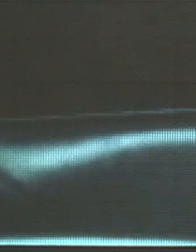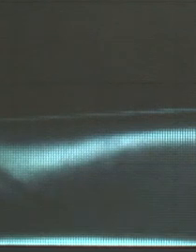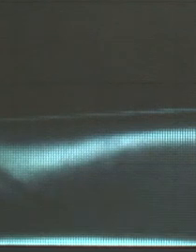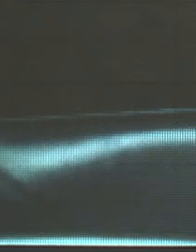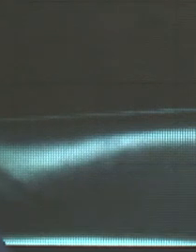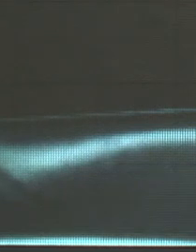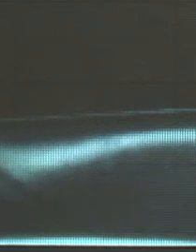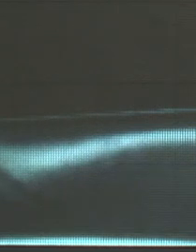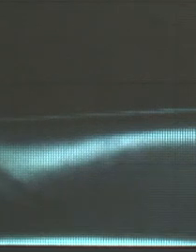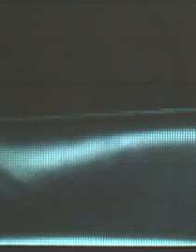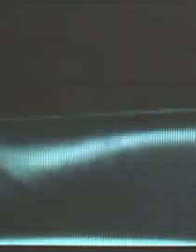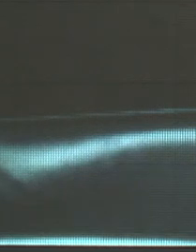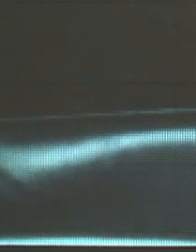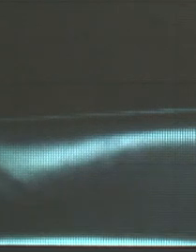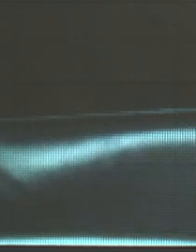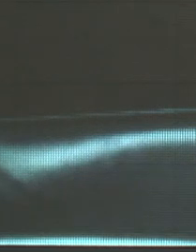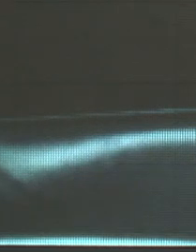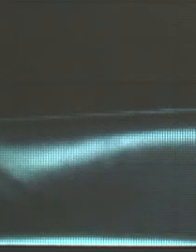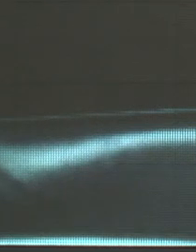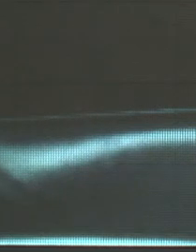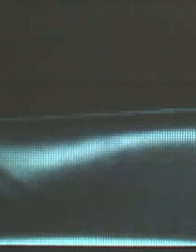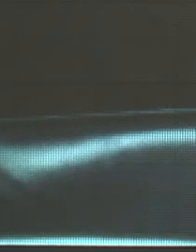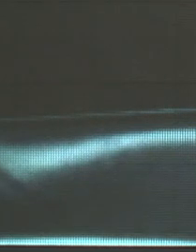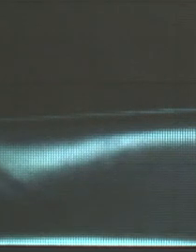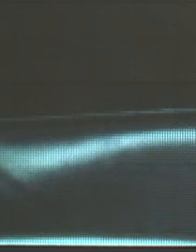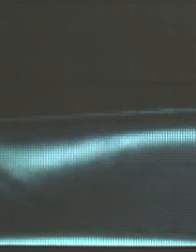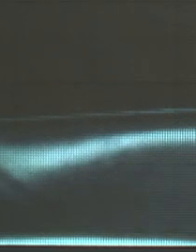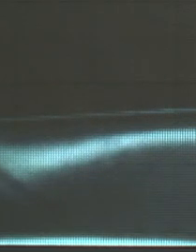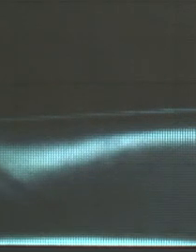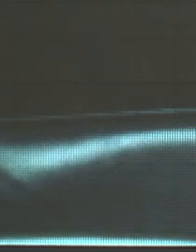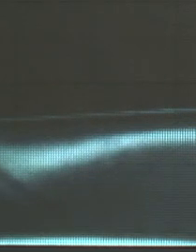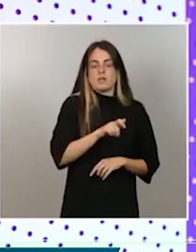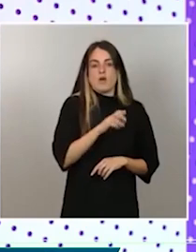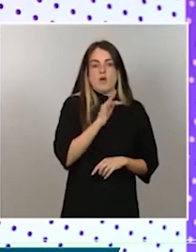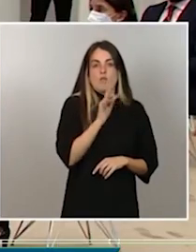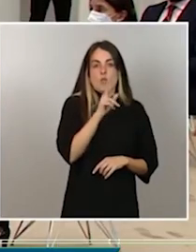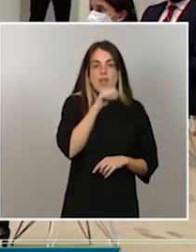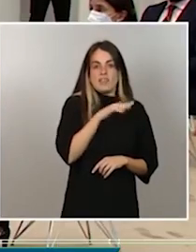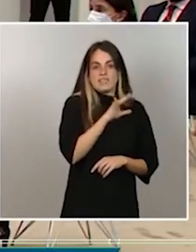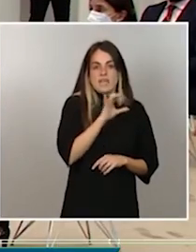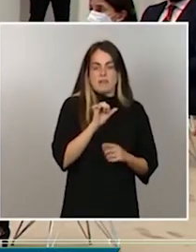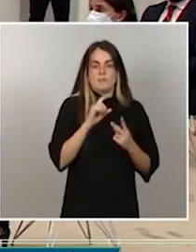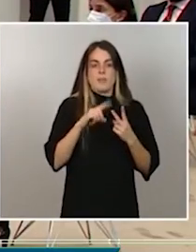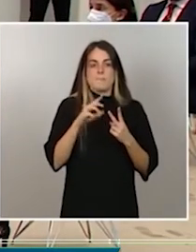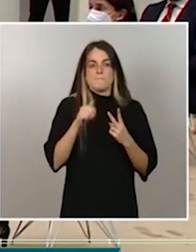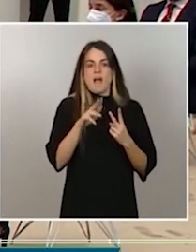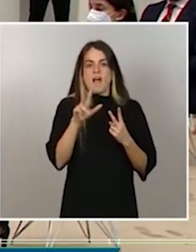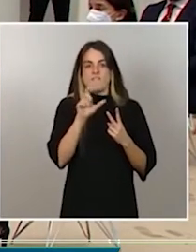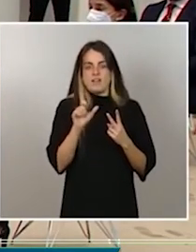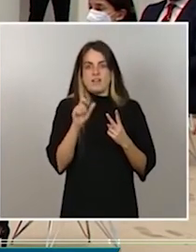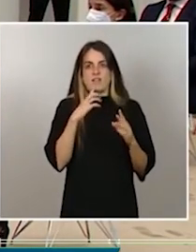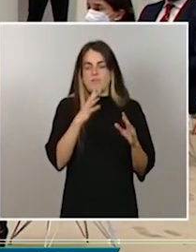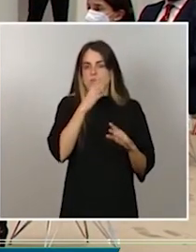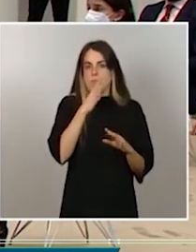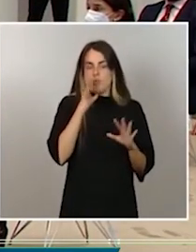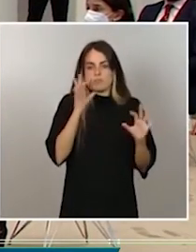llama armonización fiscal? El señor Sánchez ha decidido que sus aliados son los que intentaron romper España en dos